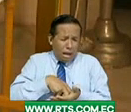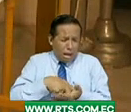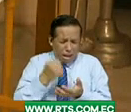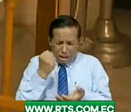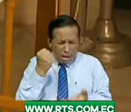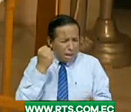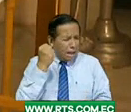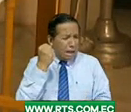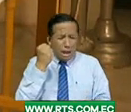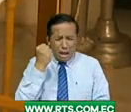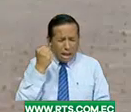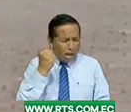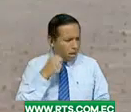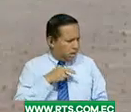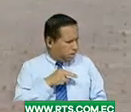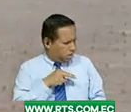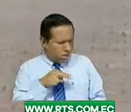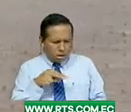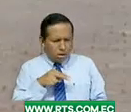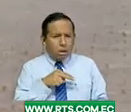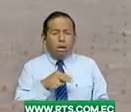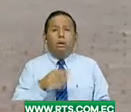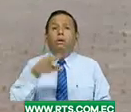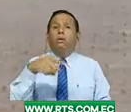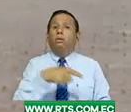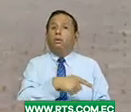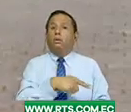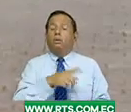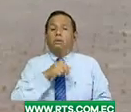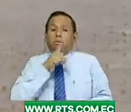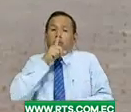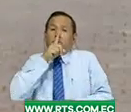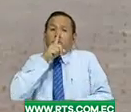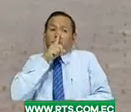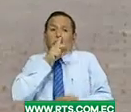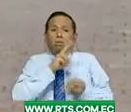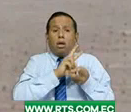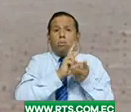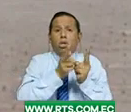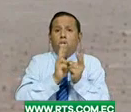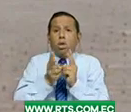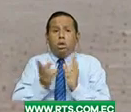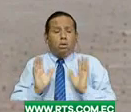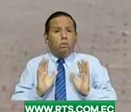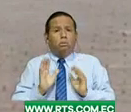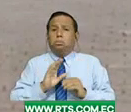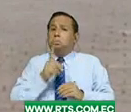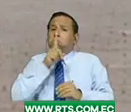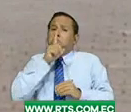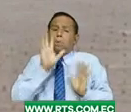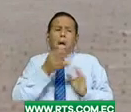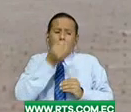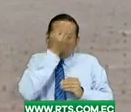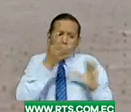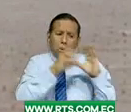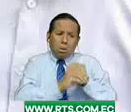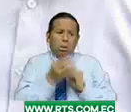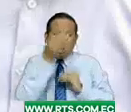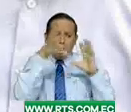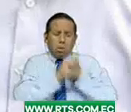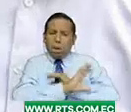puñal todavía en sus manos. Son reservados, ellos no se juntan con los vecinos. Nos saludamos, hola, buenos días, buenas tardes, nada